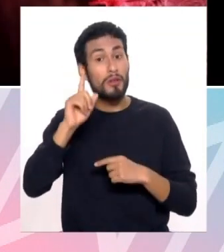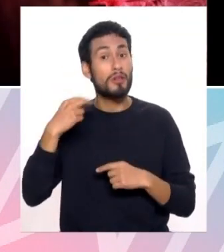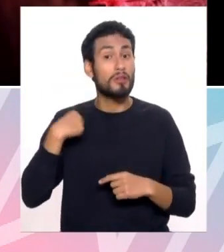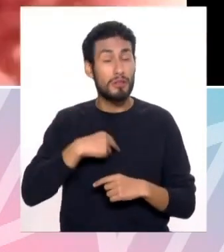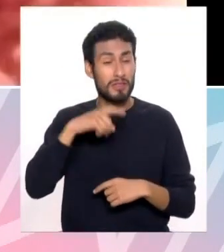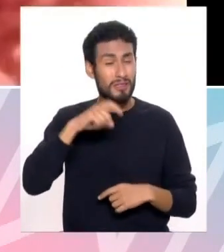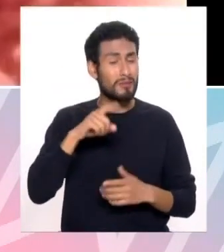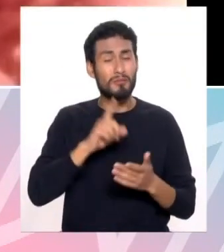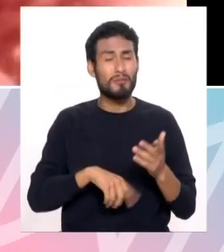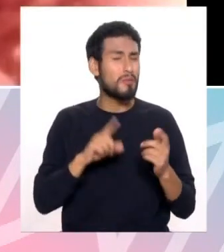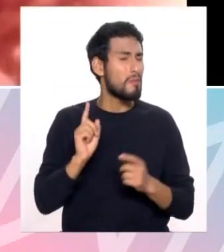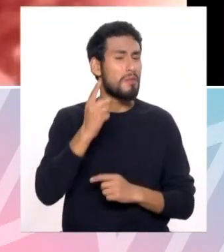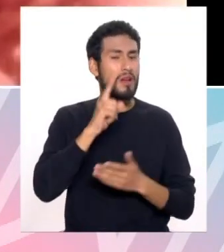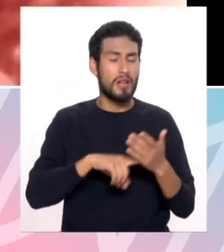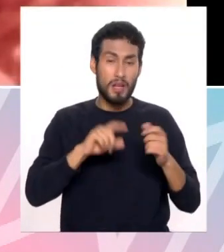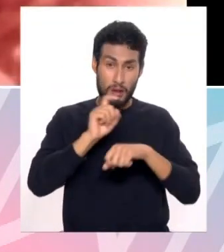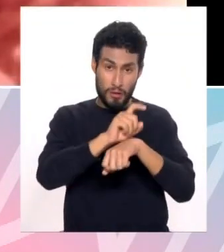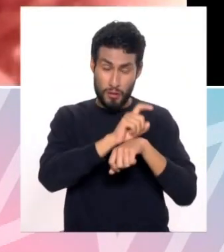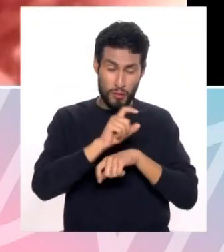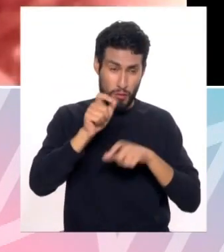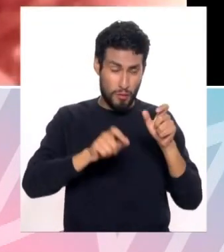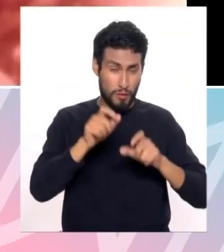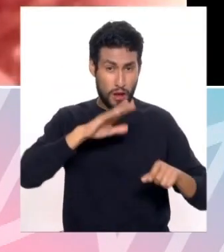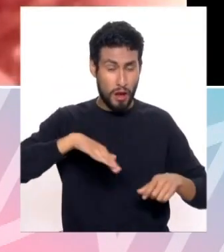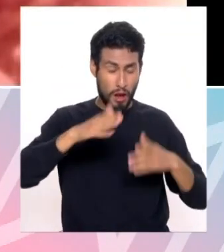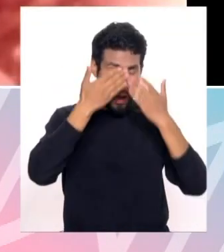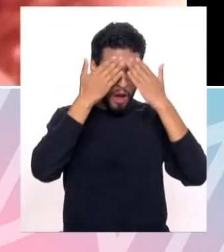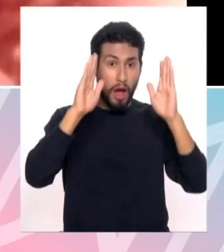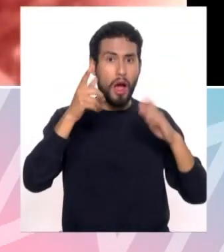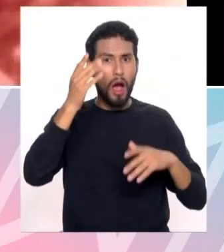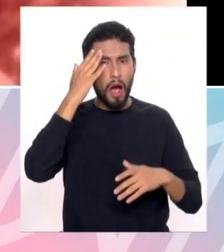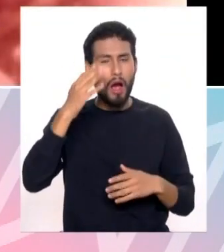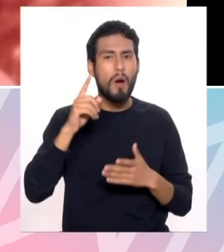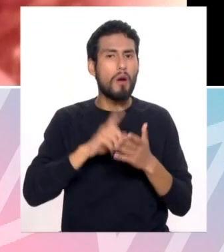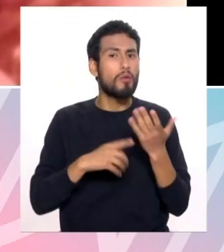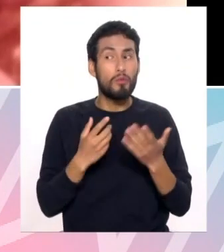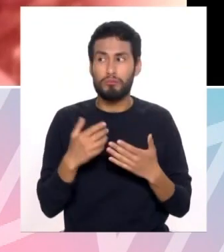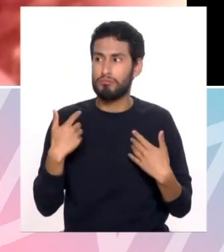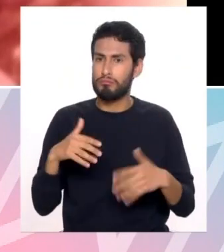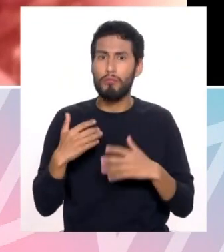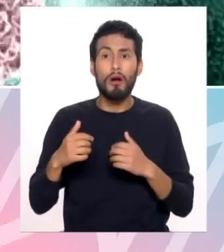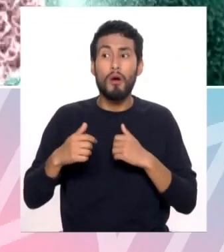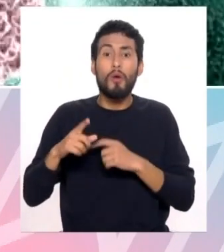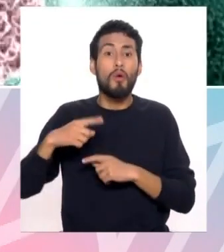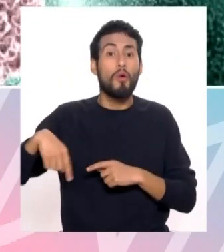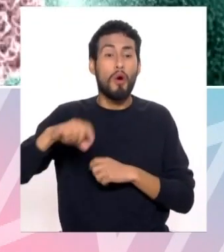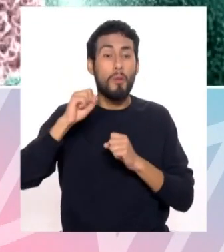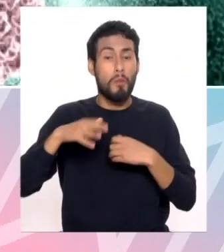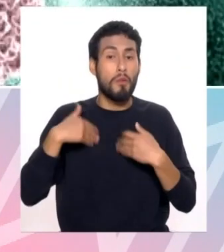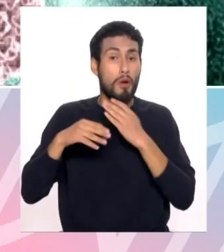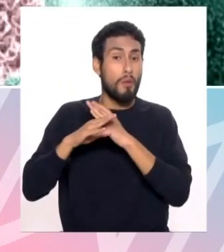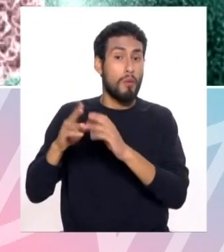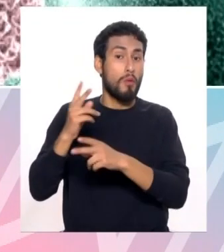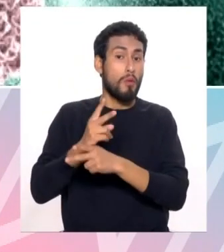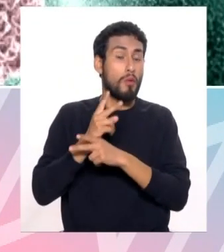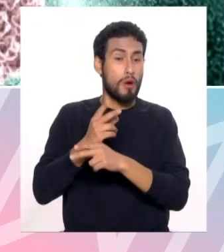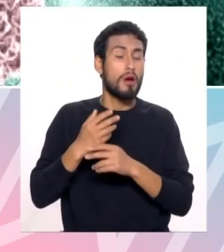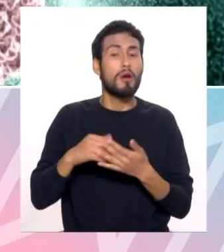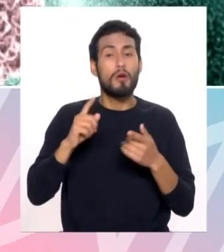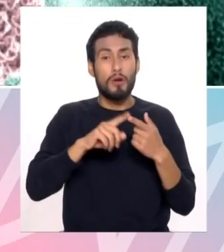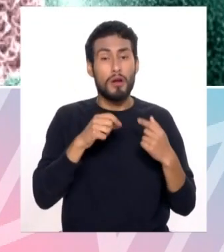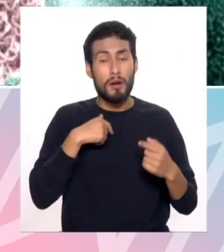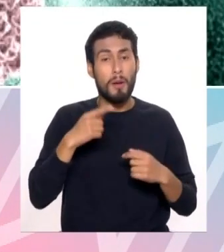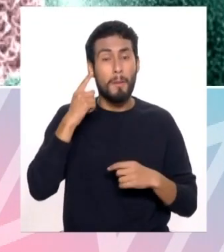necesitamos nosotros primero es educar a la población, informarlas acerca de cuáles son los métodos de prevención, el uso de medidas